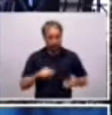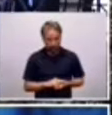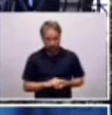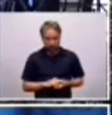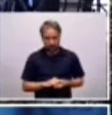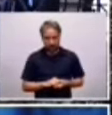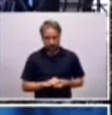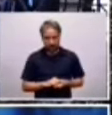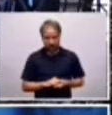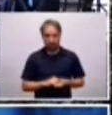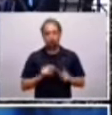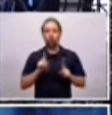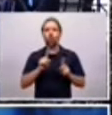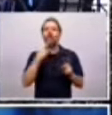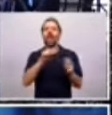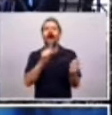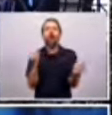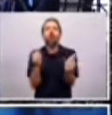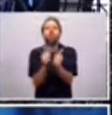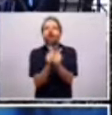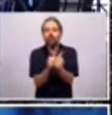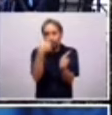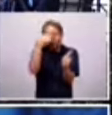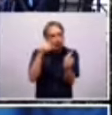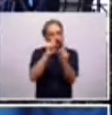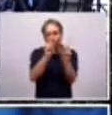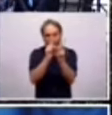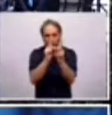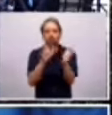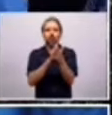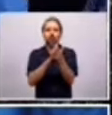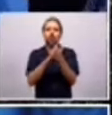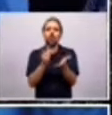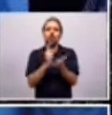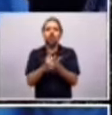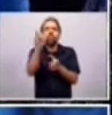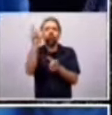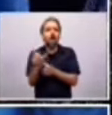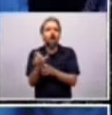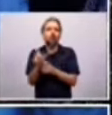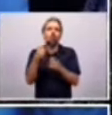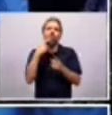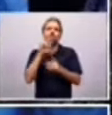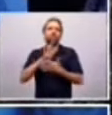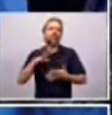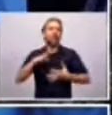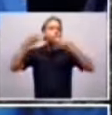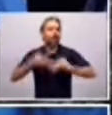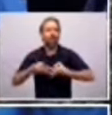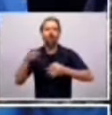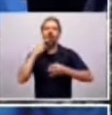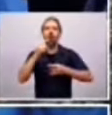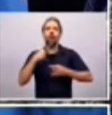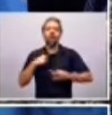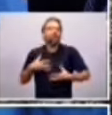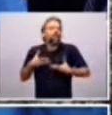un nombre pomposo y que alude también a una actitud para llamar la atención al gobierno, diciendo, bueno, vamos a reunir a lo más